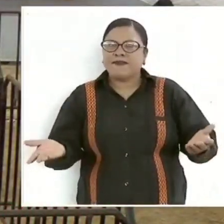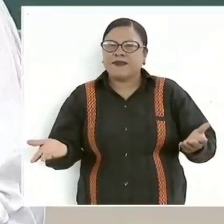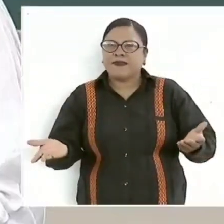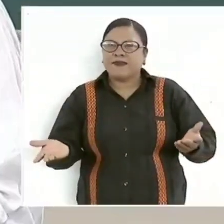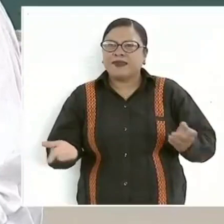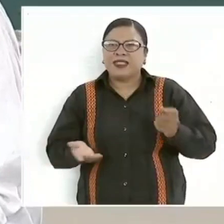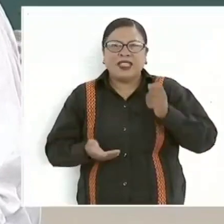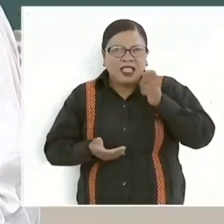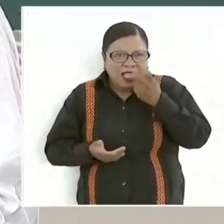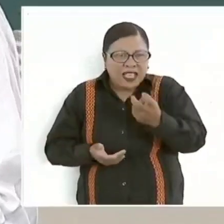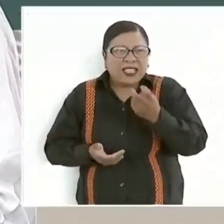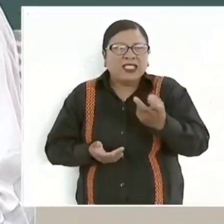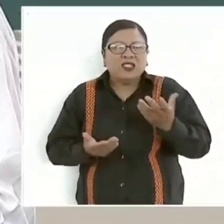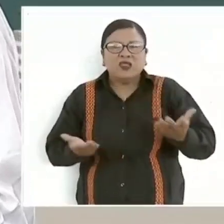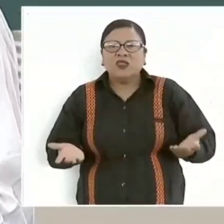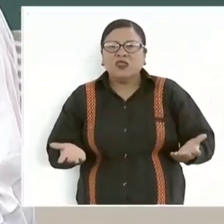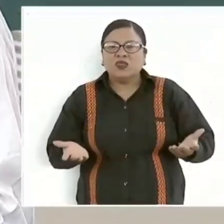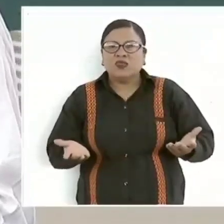Es realmente